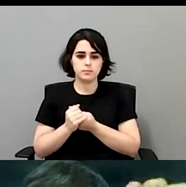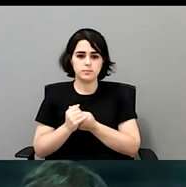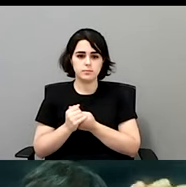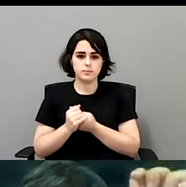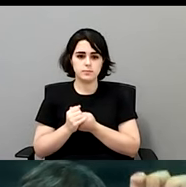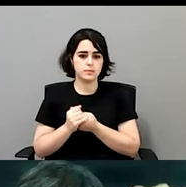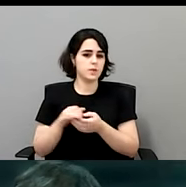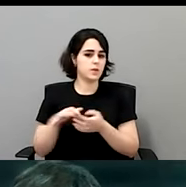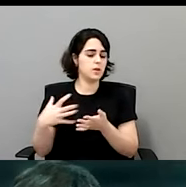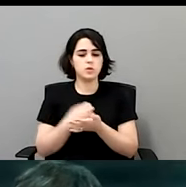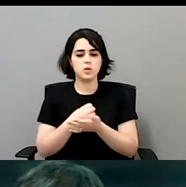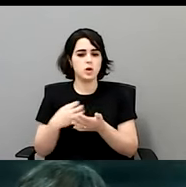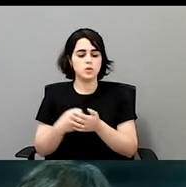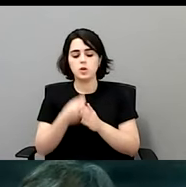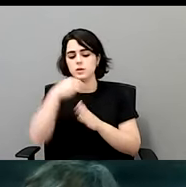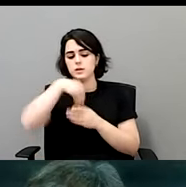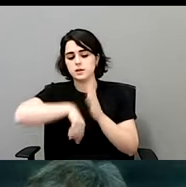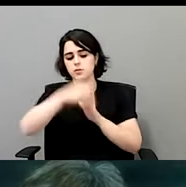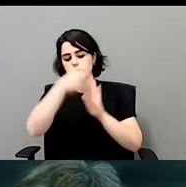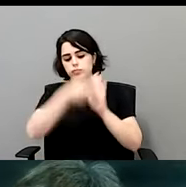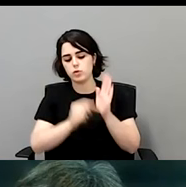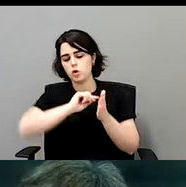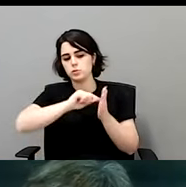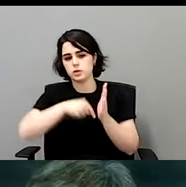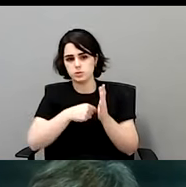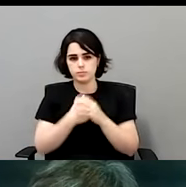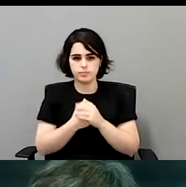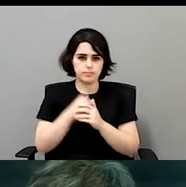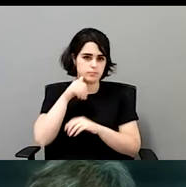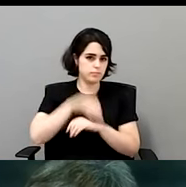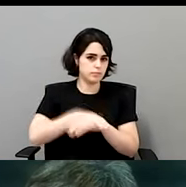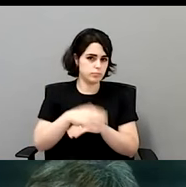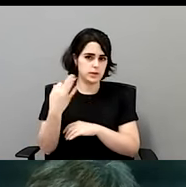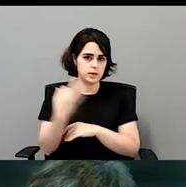que vienen estipuladas en todo contrato.